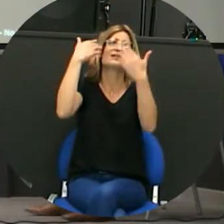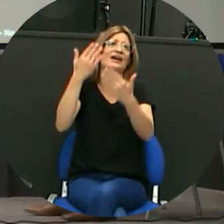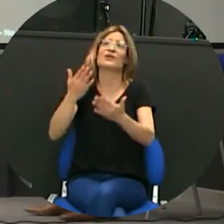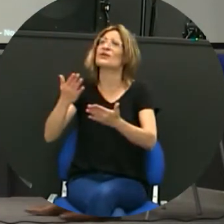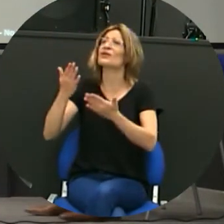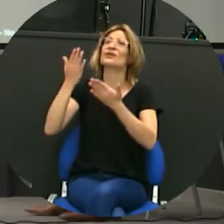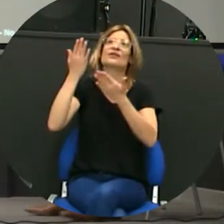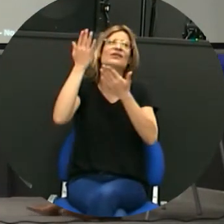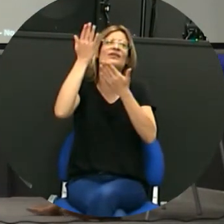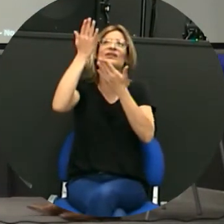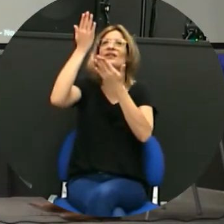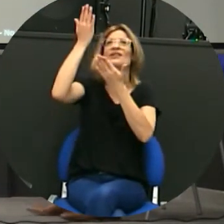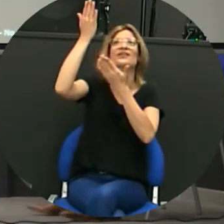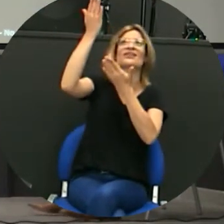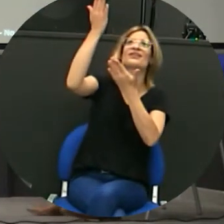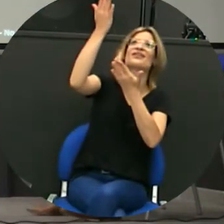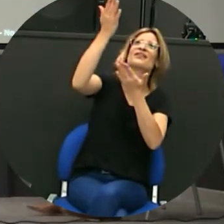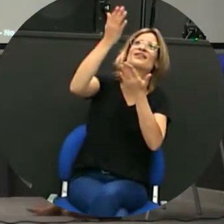te adoro,